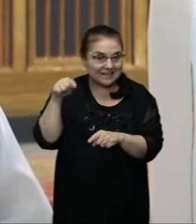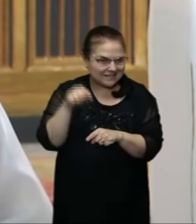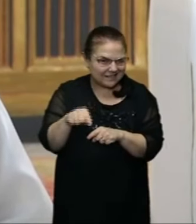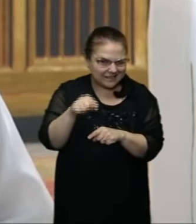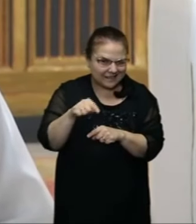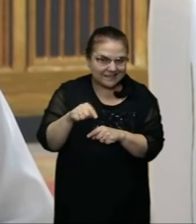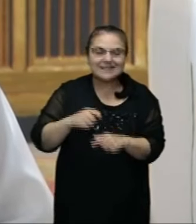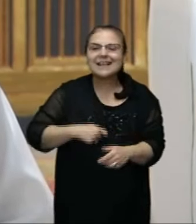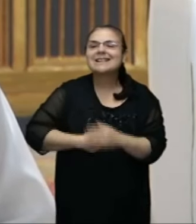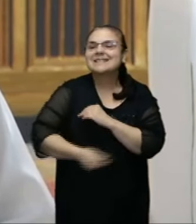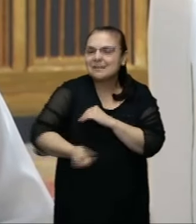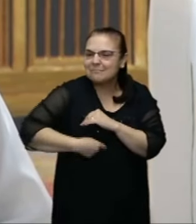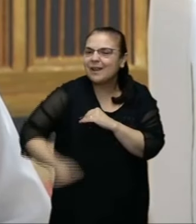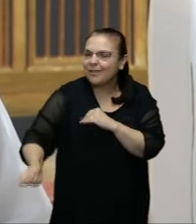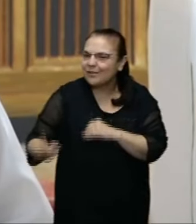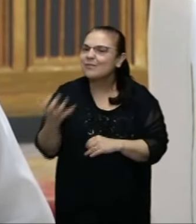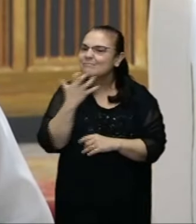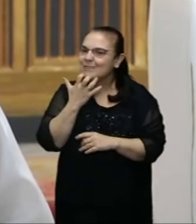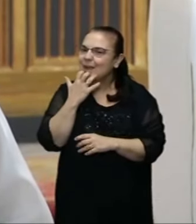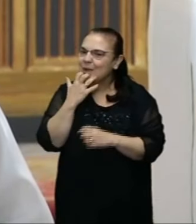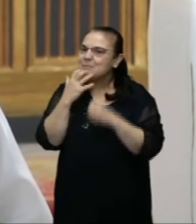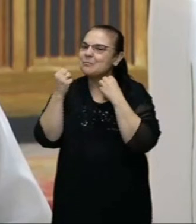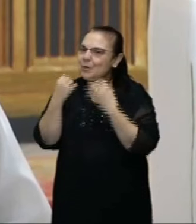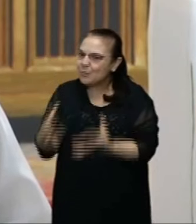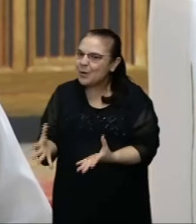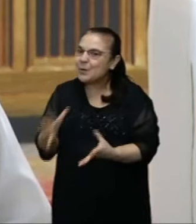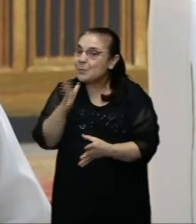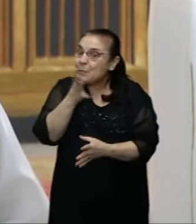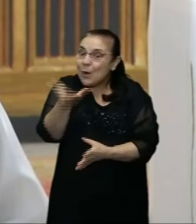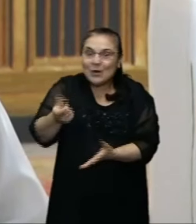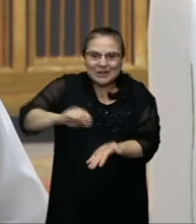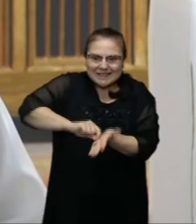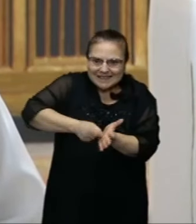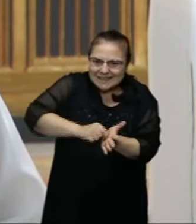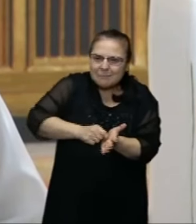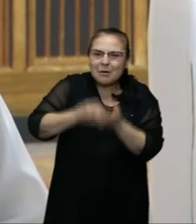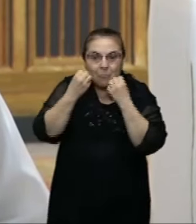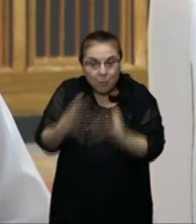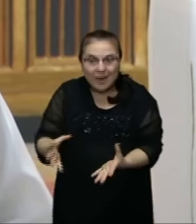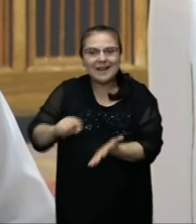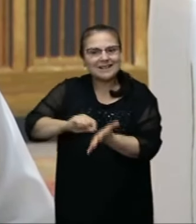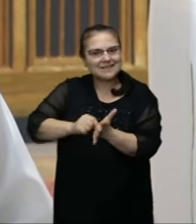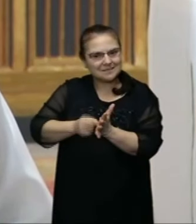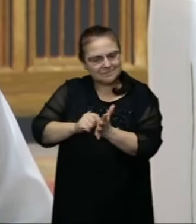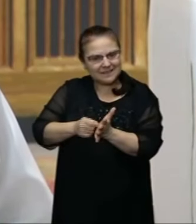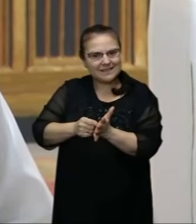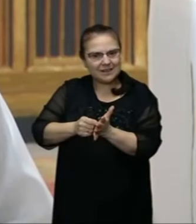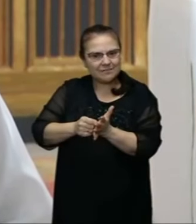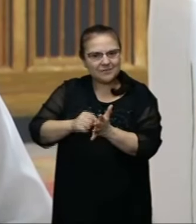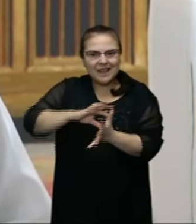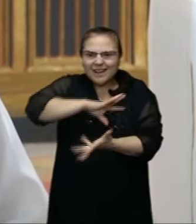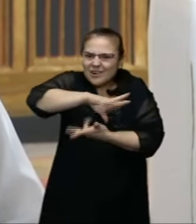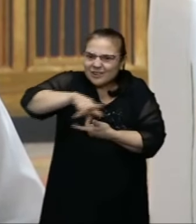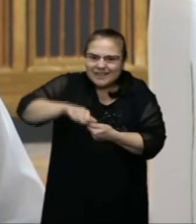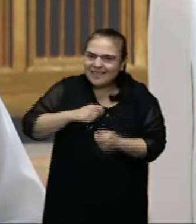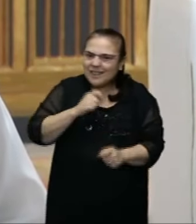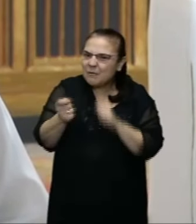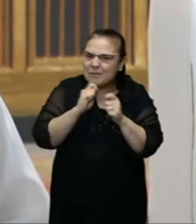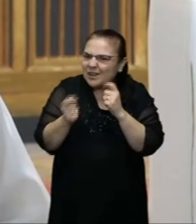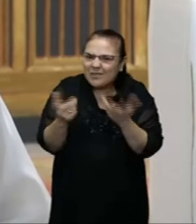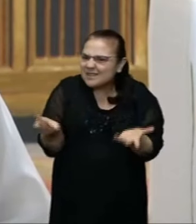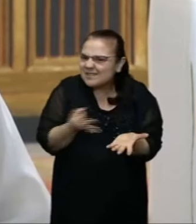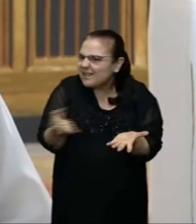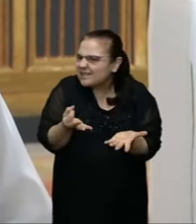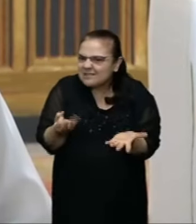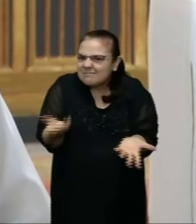buen ejemplo porque siembra una buena semilla. ¿Cuál es la noticia que tienen que dar los periodistas o cómo